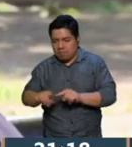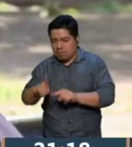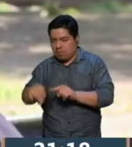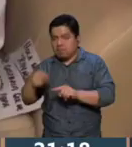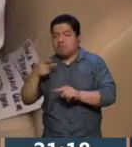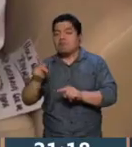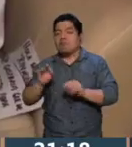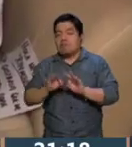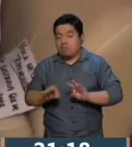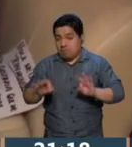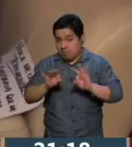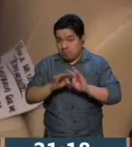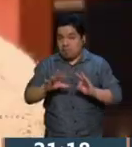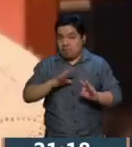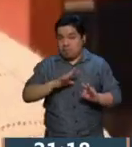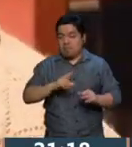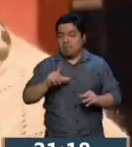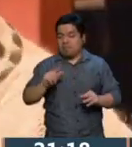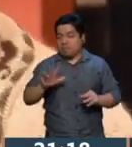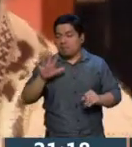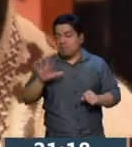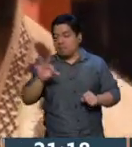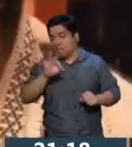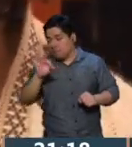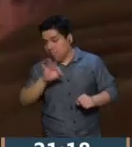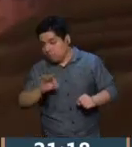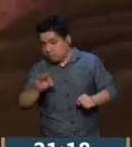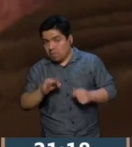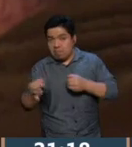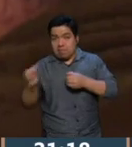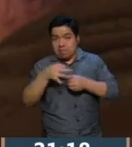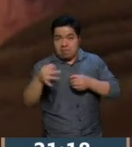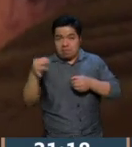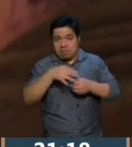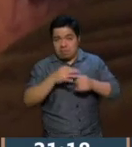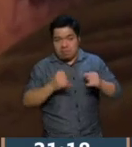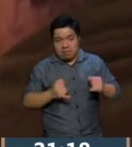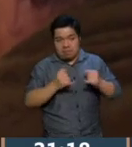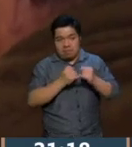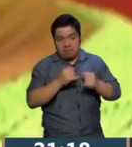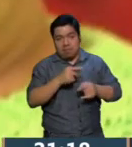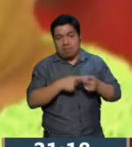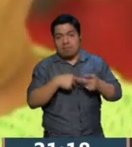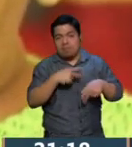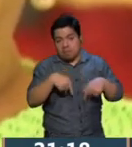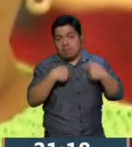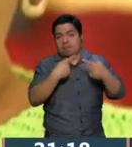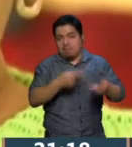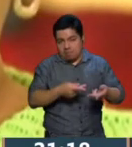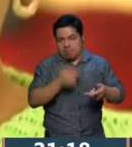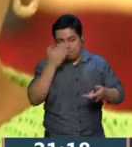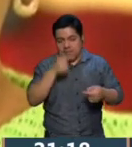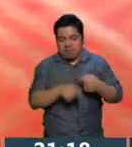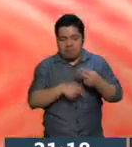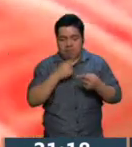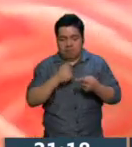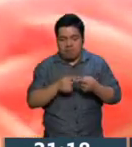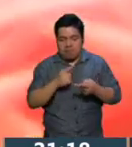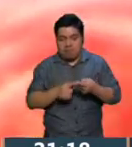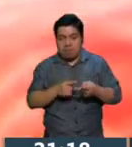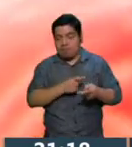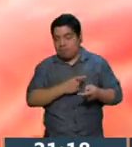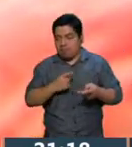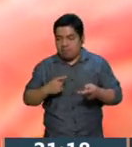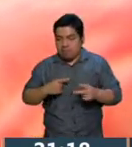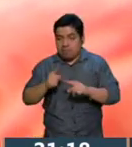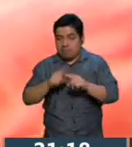destacan entre ellas el 75% de los ingresos del instituto para devolverle al pueblo lo robado, la recuperación de adeudos que